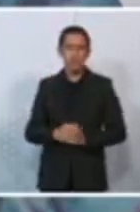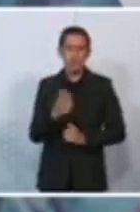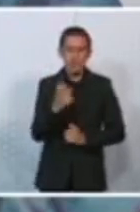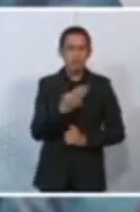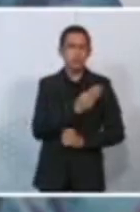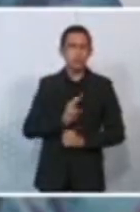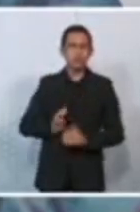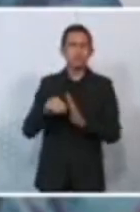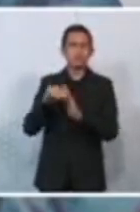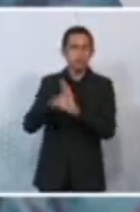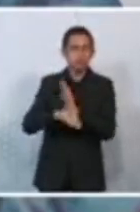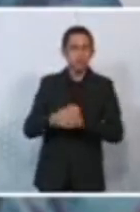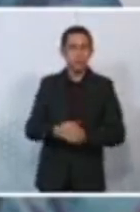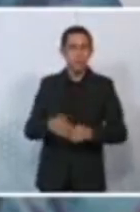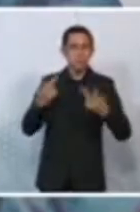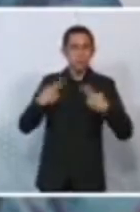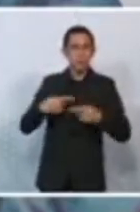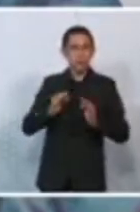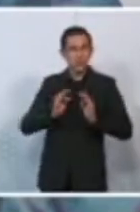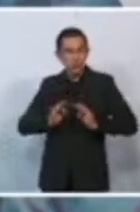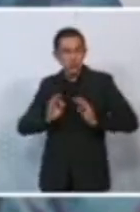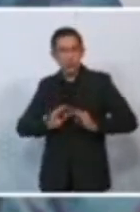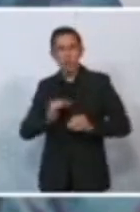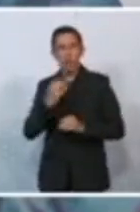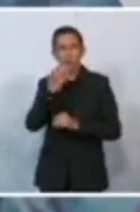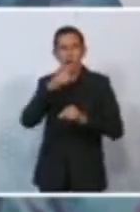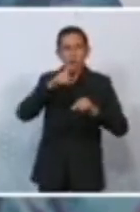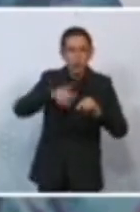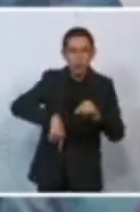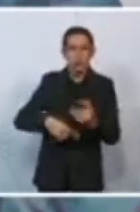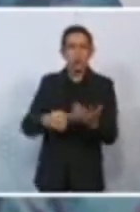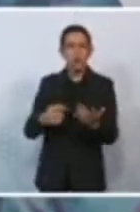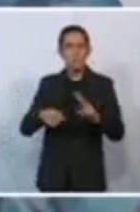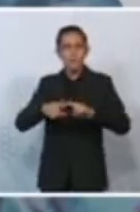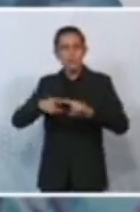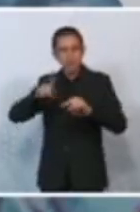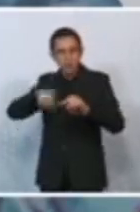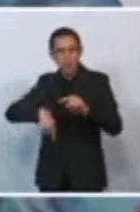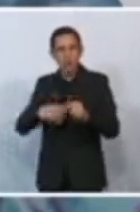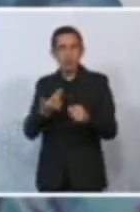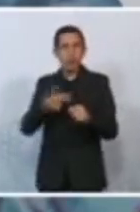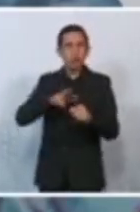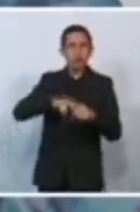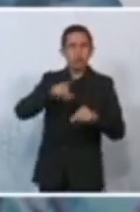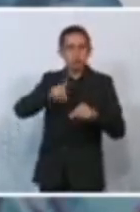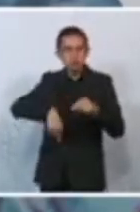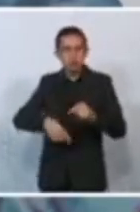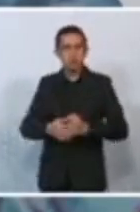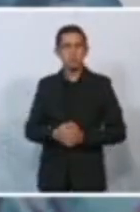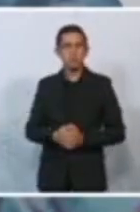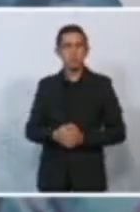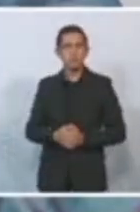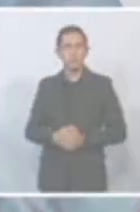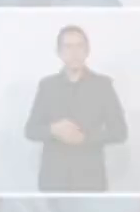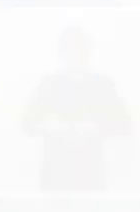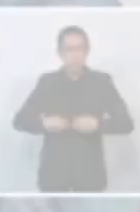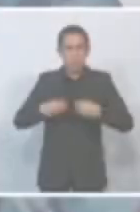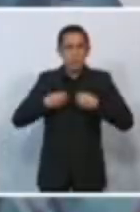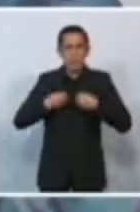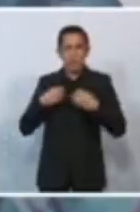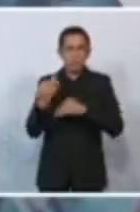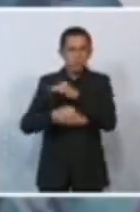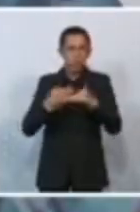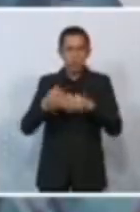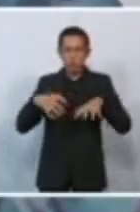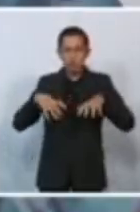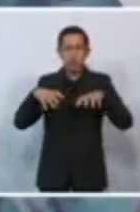corrupción ha quitado bienestar, te ha quitado escuelas, te ha quitado parques, te ha quitado hospitales, te ha quitado tu tranquilidad.